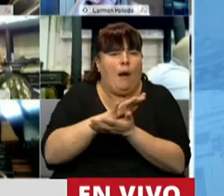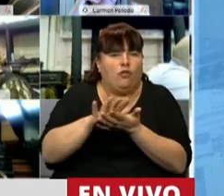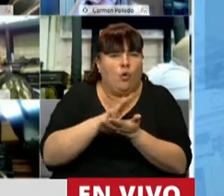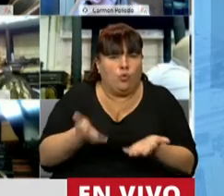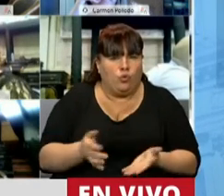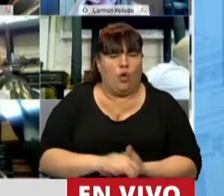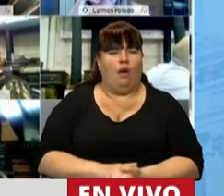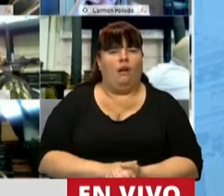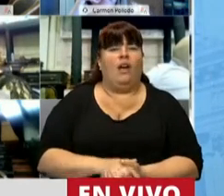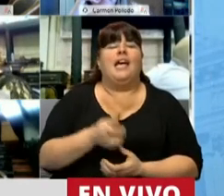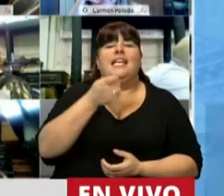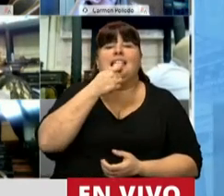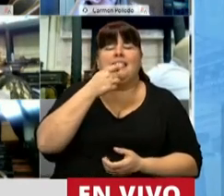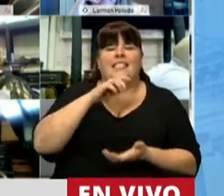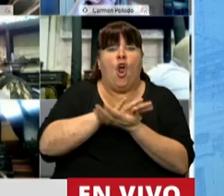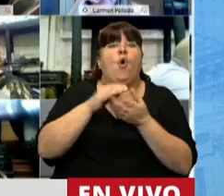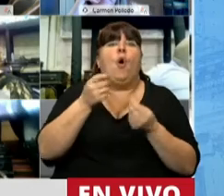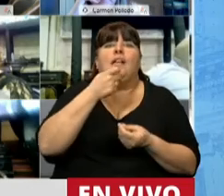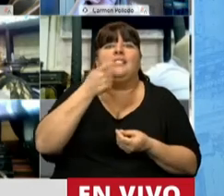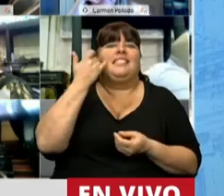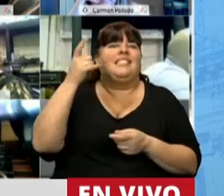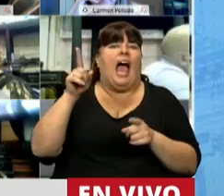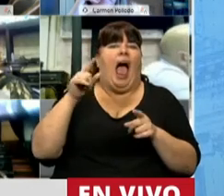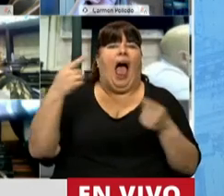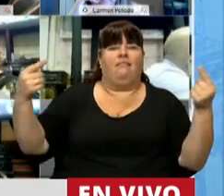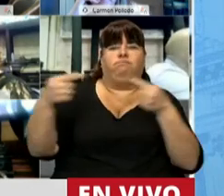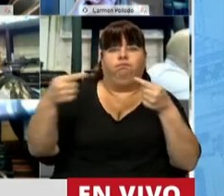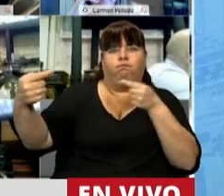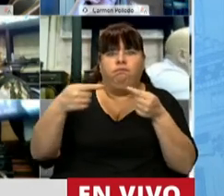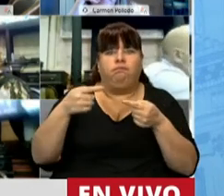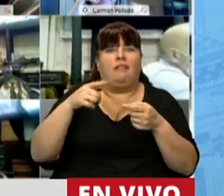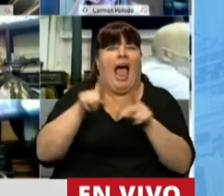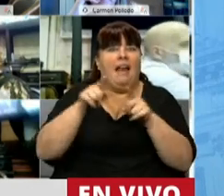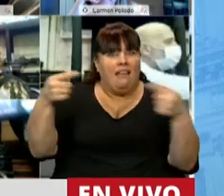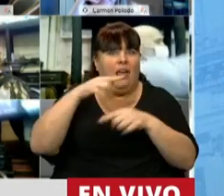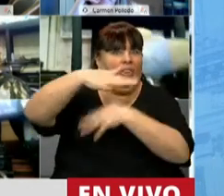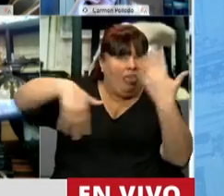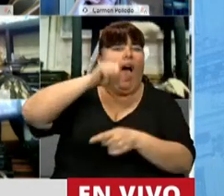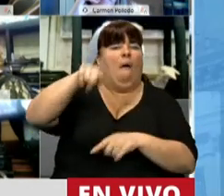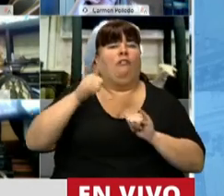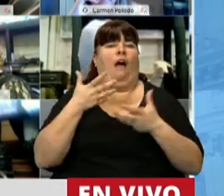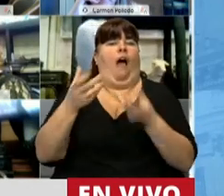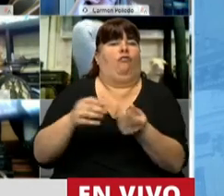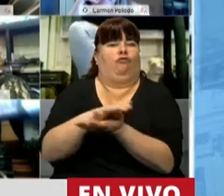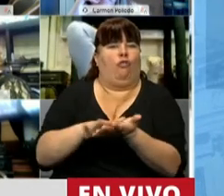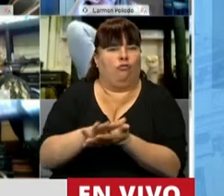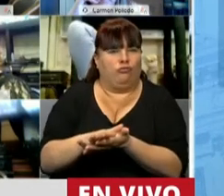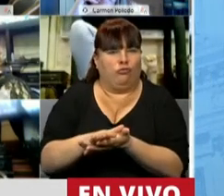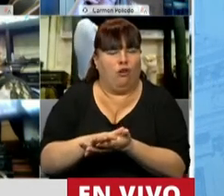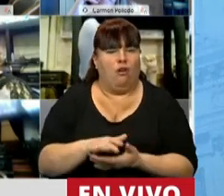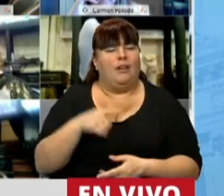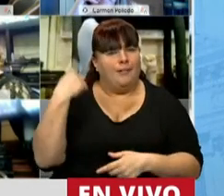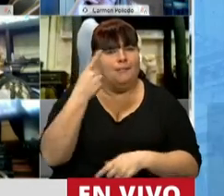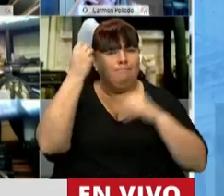y que recién se hace cargo de los problemas cuando ya los hermanos se están enfrentando y llegamos a la violencia. Creo que